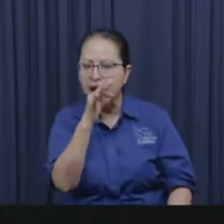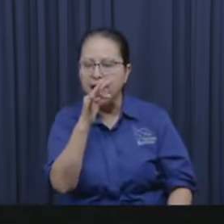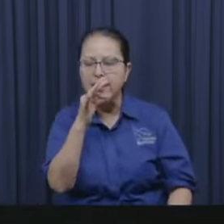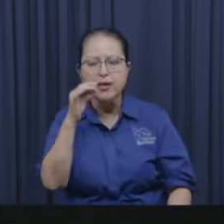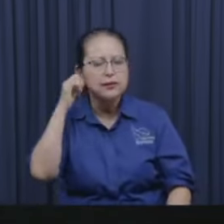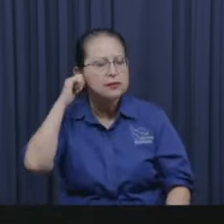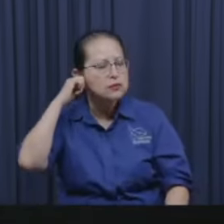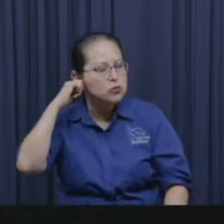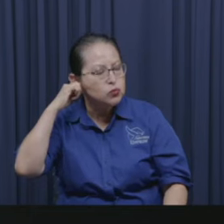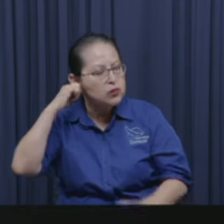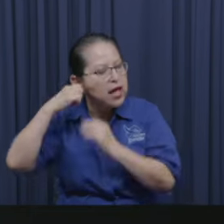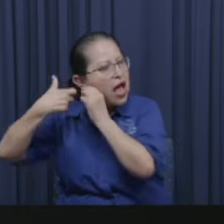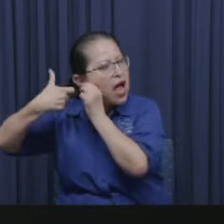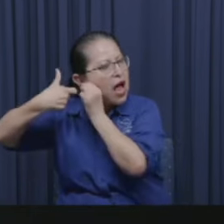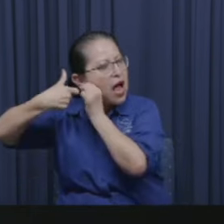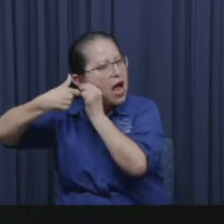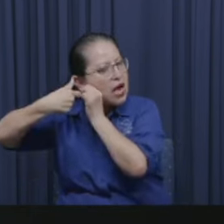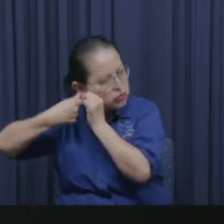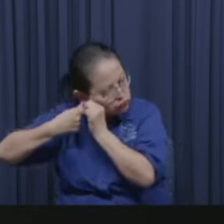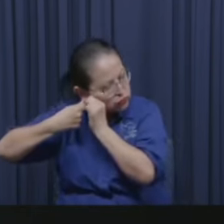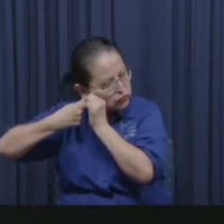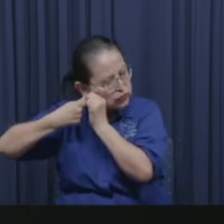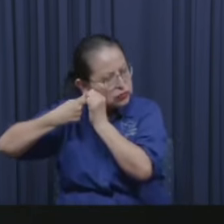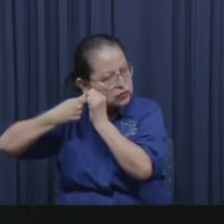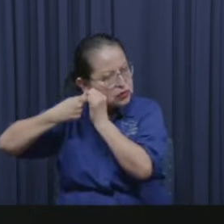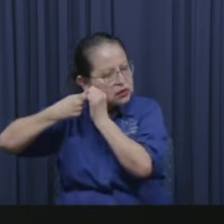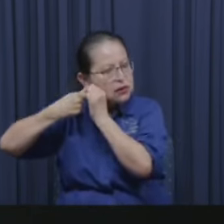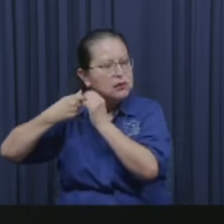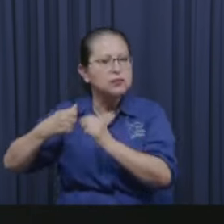cosa Hay cada quién es cada cual